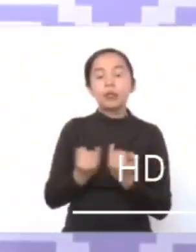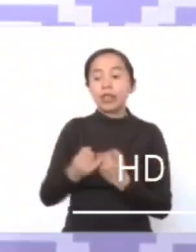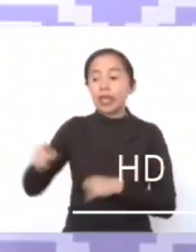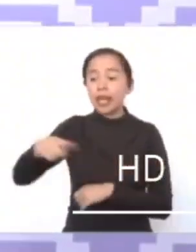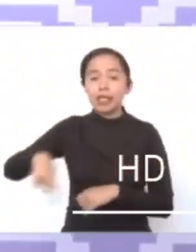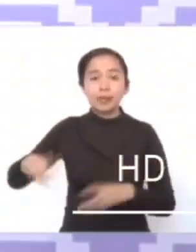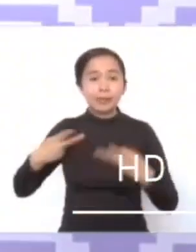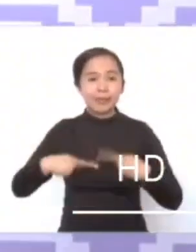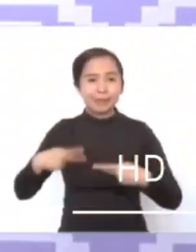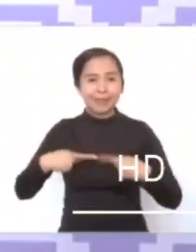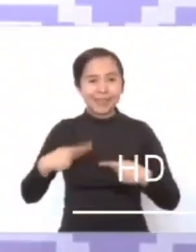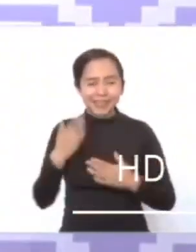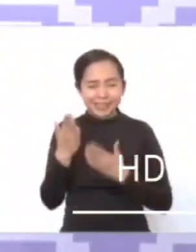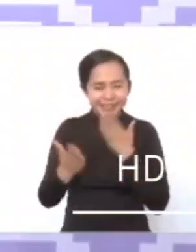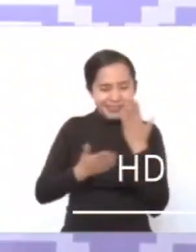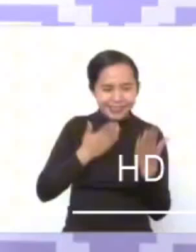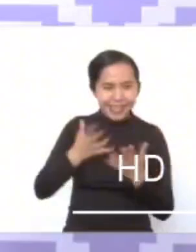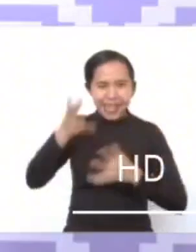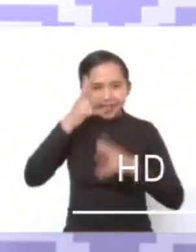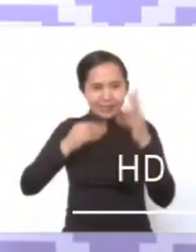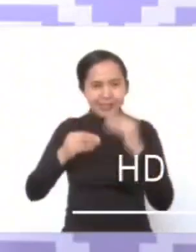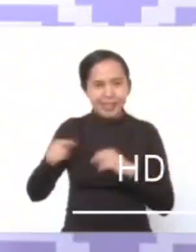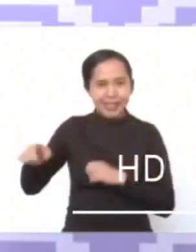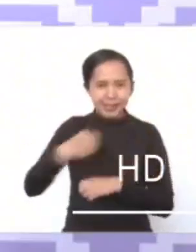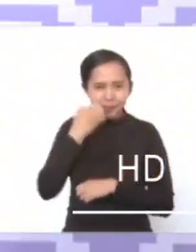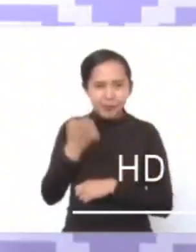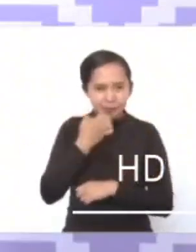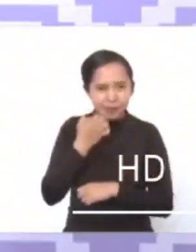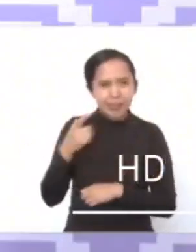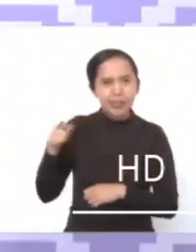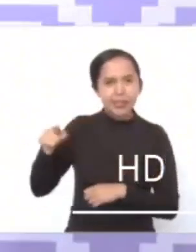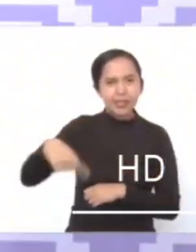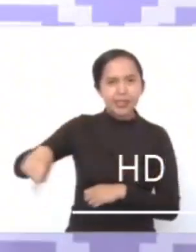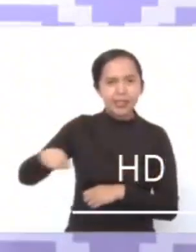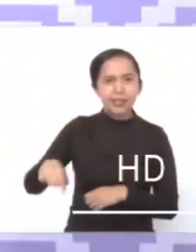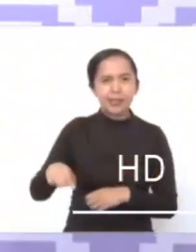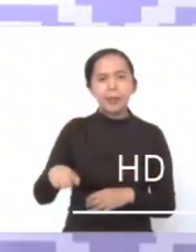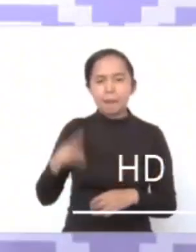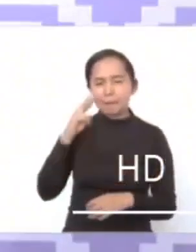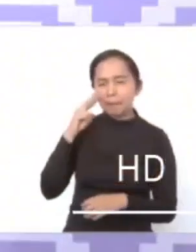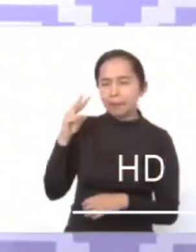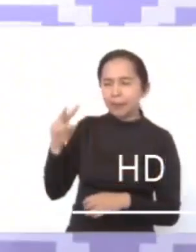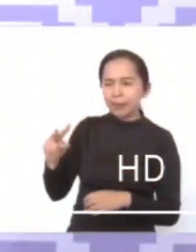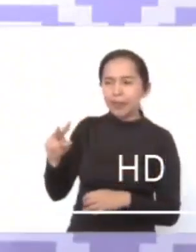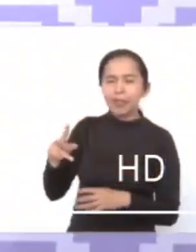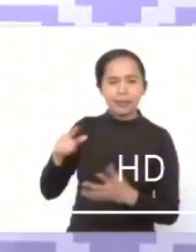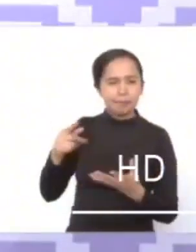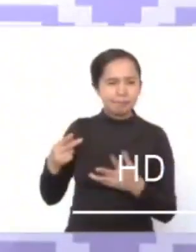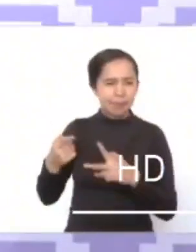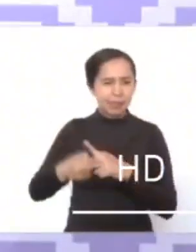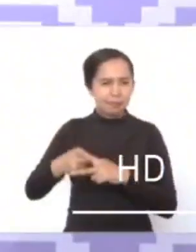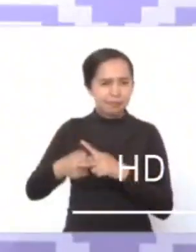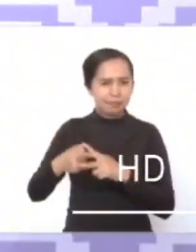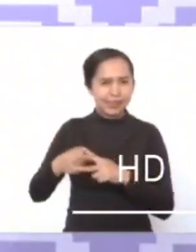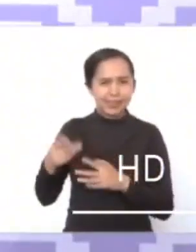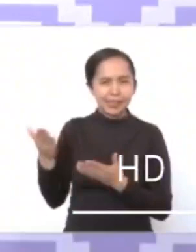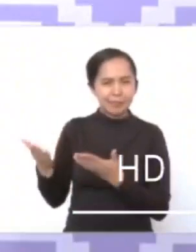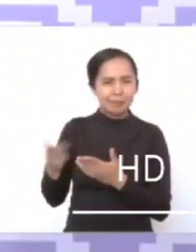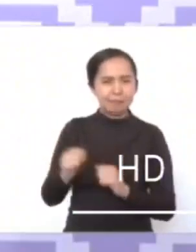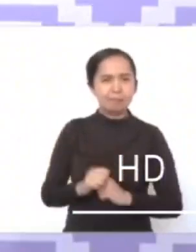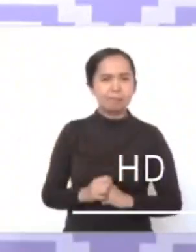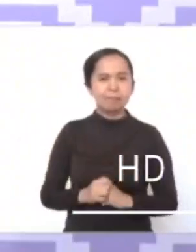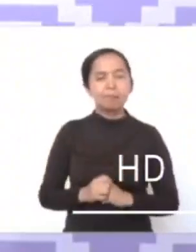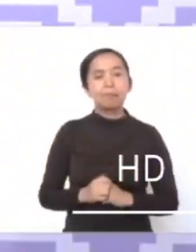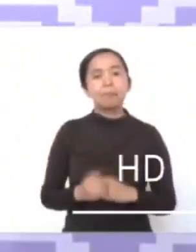estudiantes sigue su curso, sigue su marcha, ahí están los números que hemos ido alcanzando,